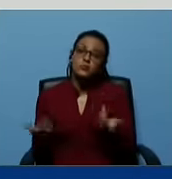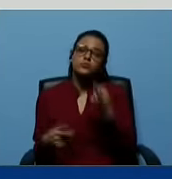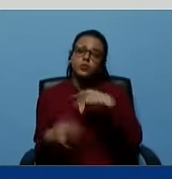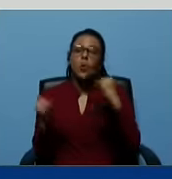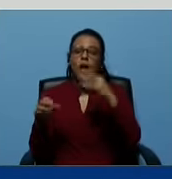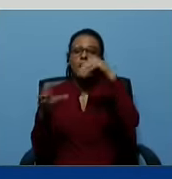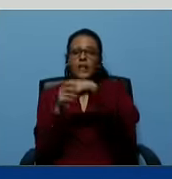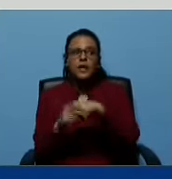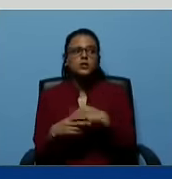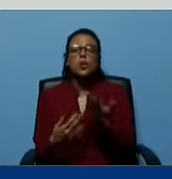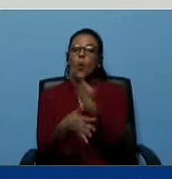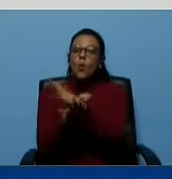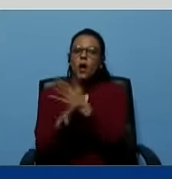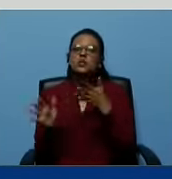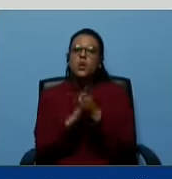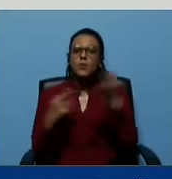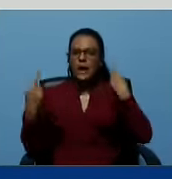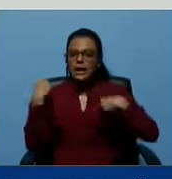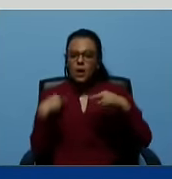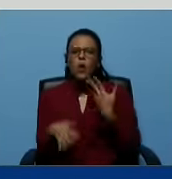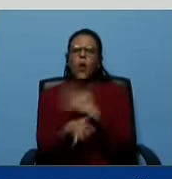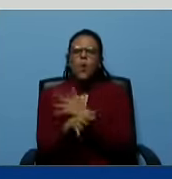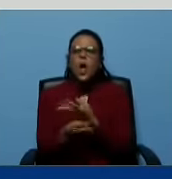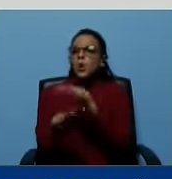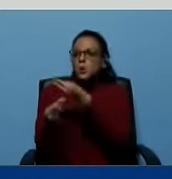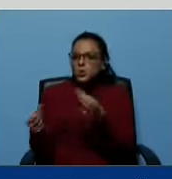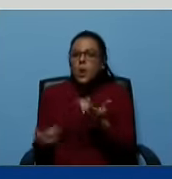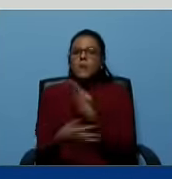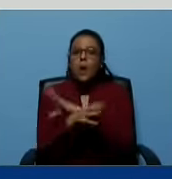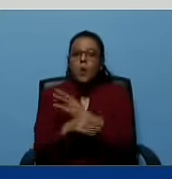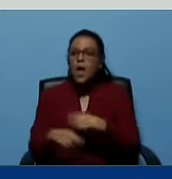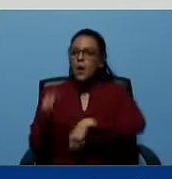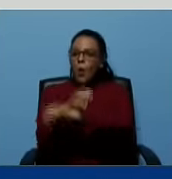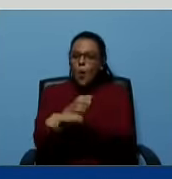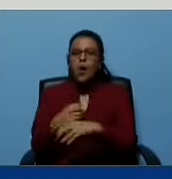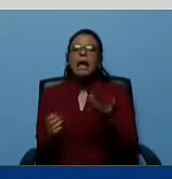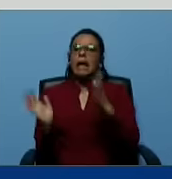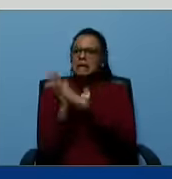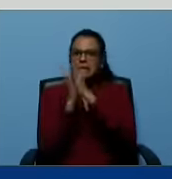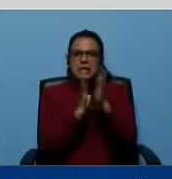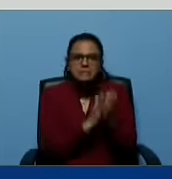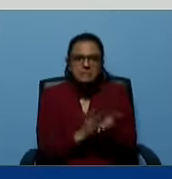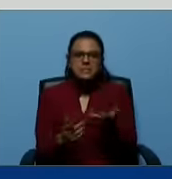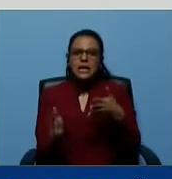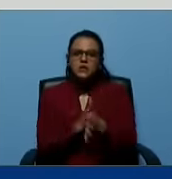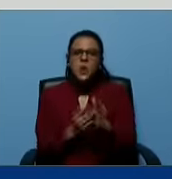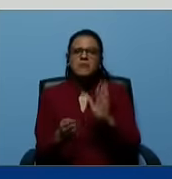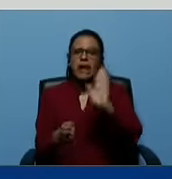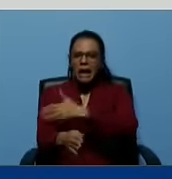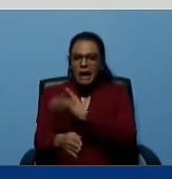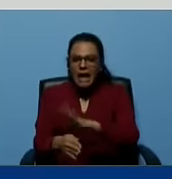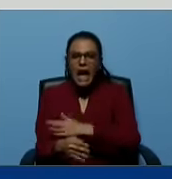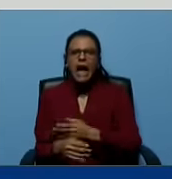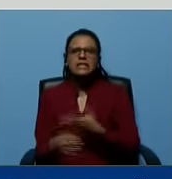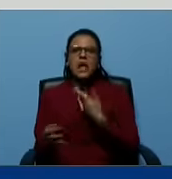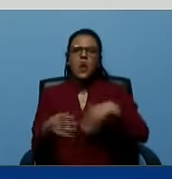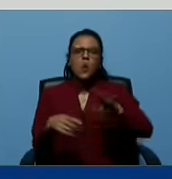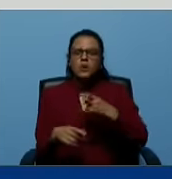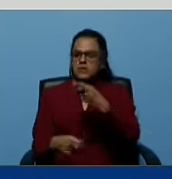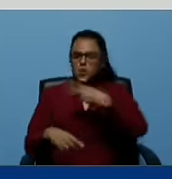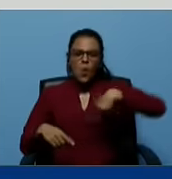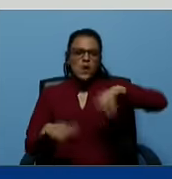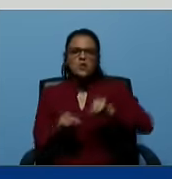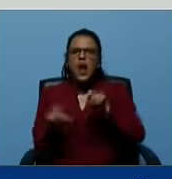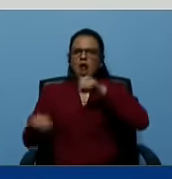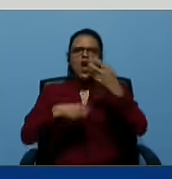tenemos varias prácticas de la recreación, juegos pasivos, juegos activos, canto ruedas recreativas, se tiran